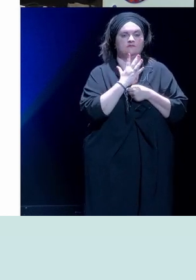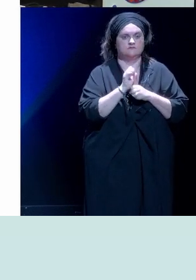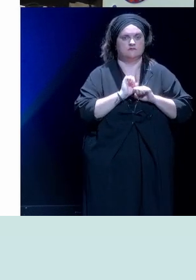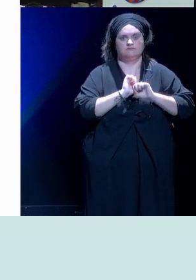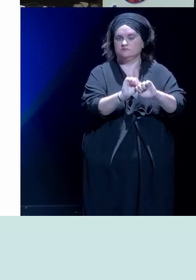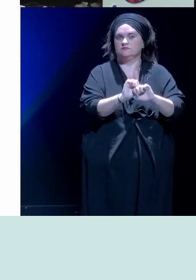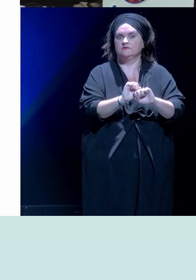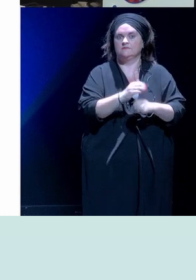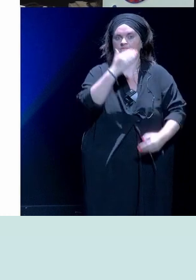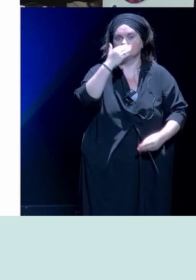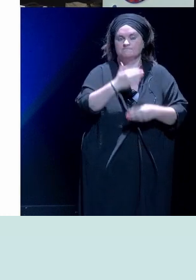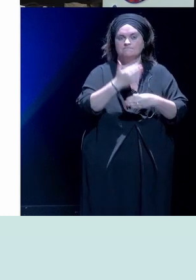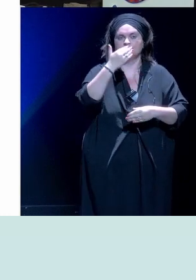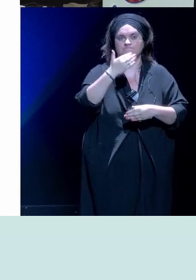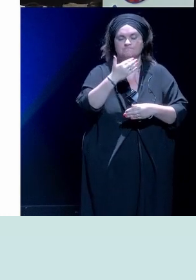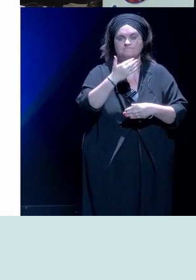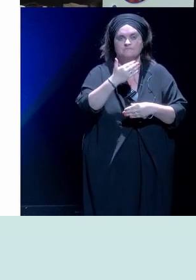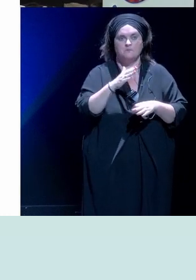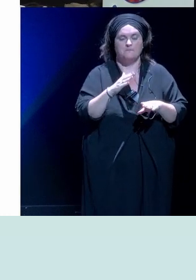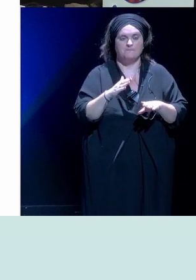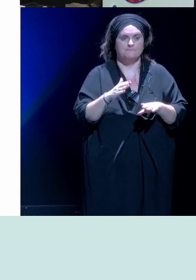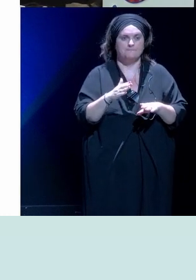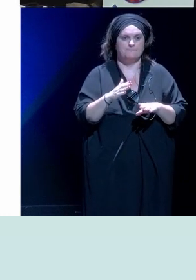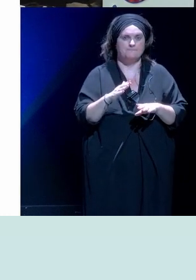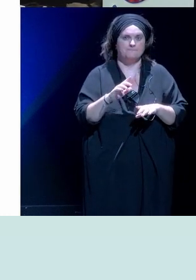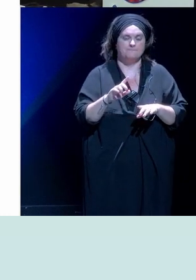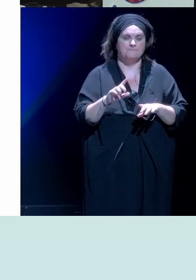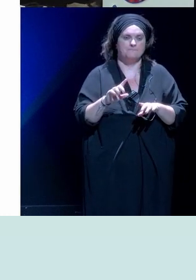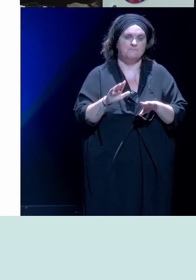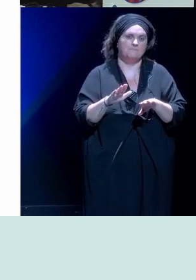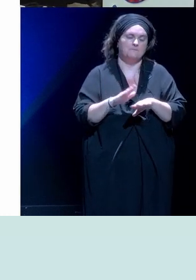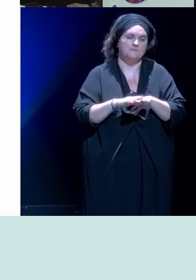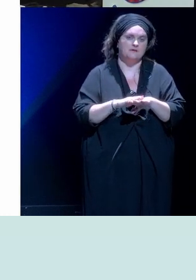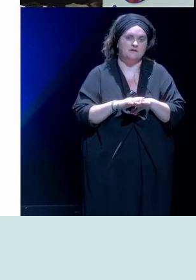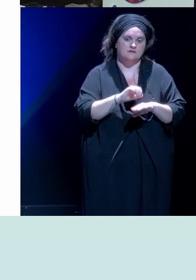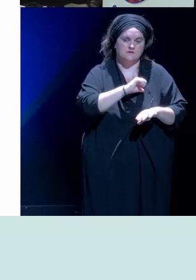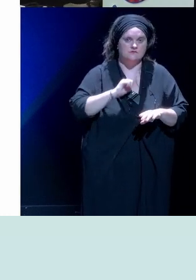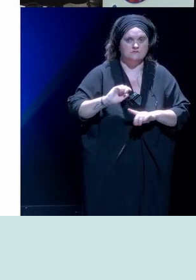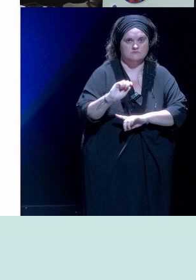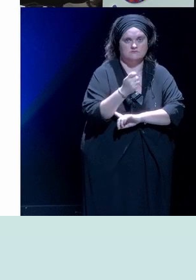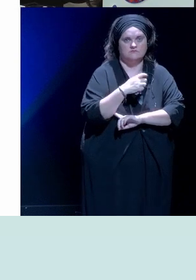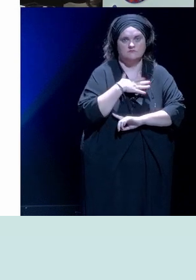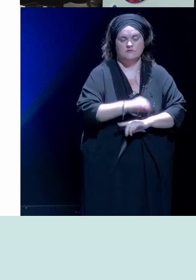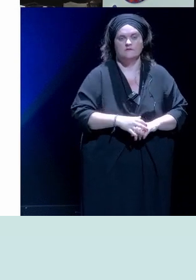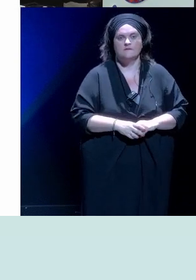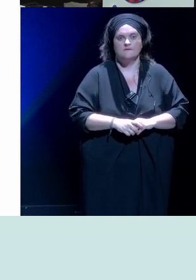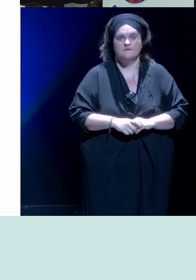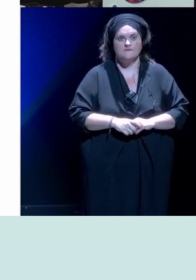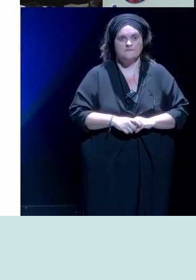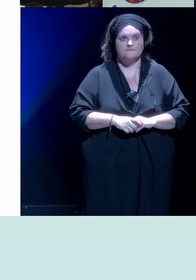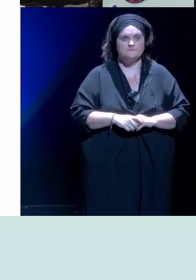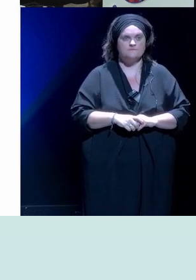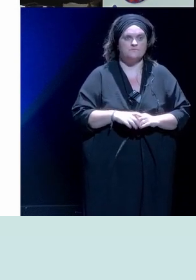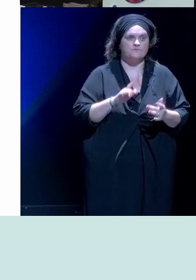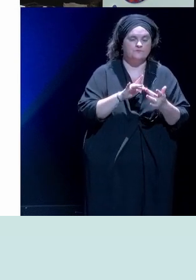por lo tanto, al logro de la autonomía. Es decir, no podemos contentarnos con la oposición entre el vínculo existente